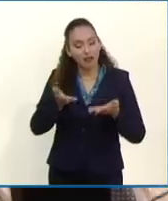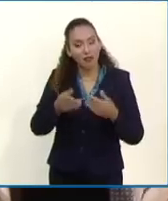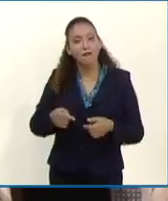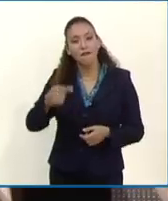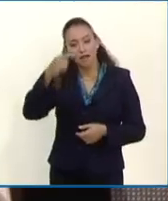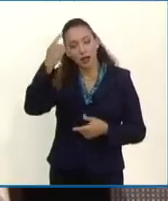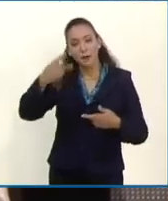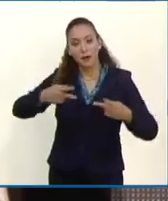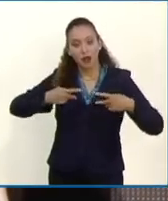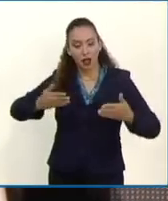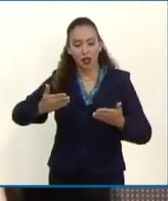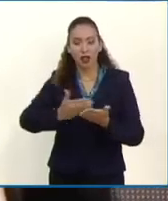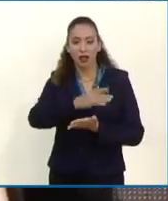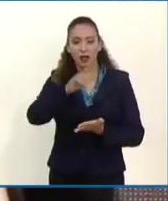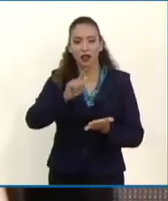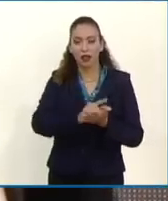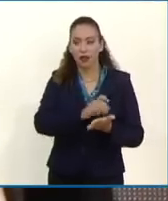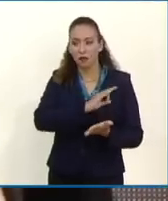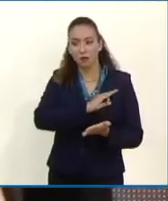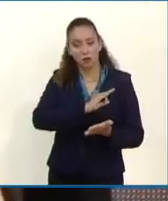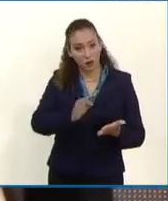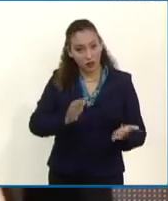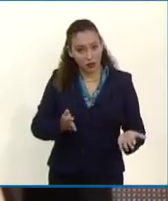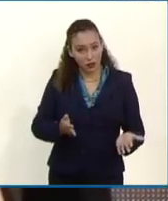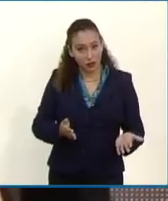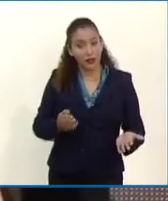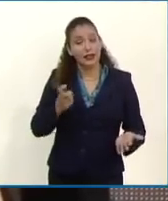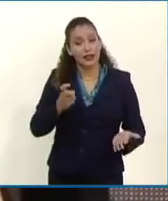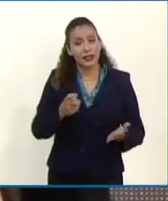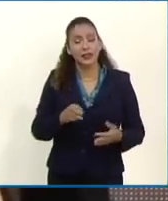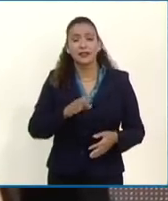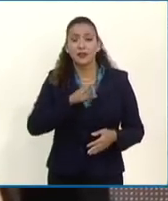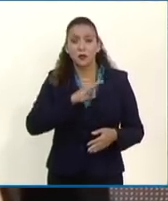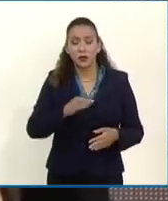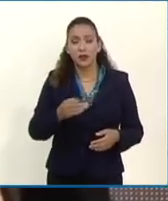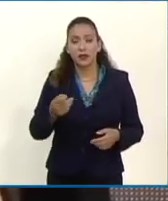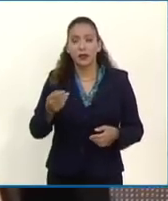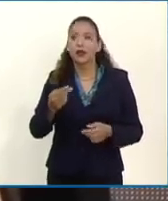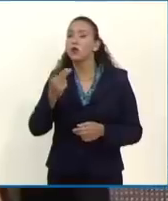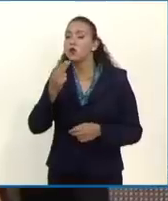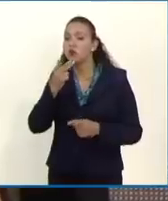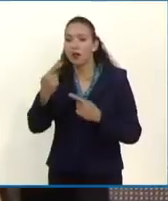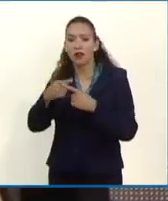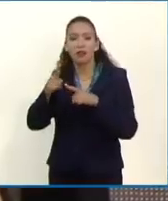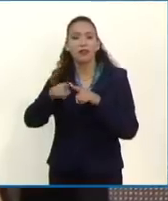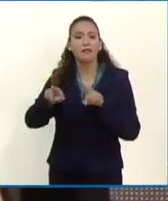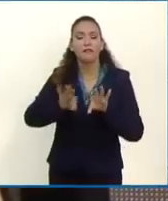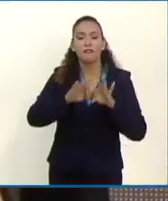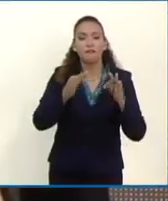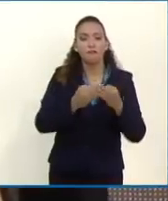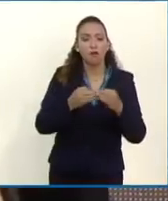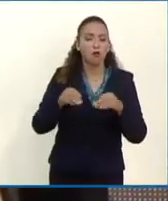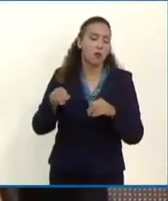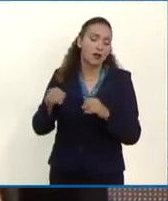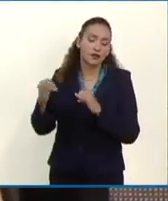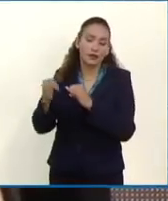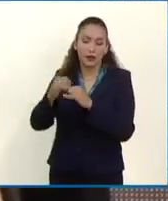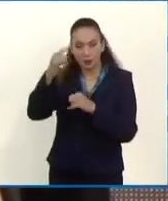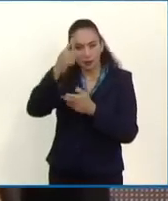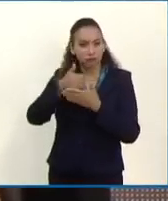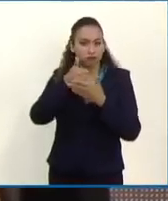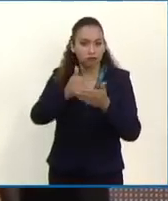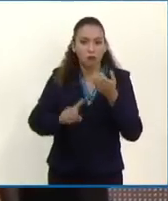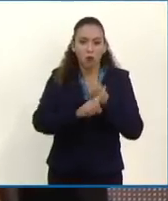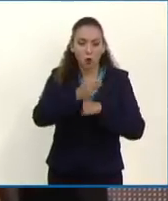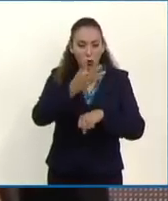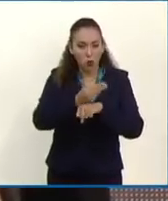facilitar y hacer más eficiente y eficaz el uso de los medios alternos de solución de controversias en general y